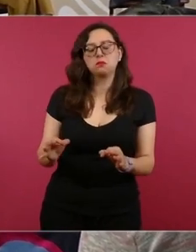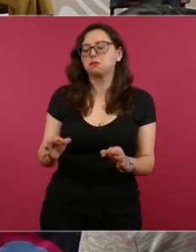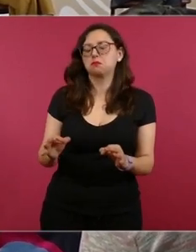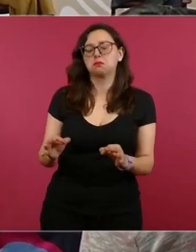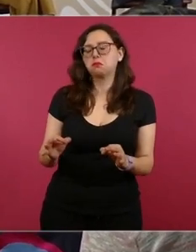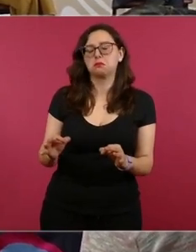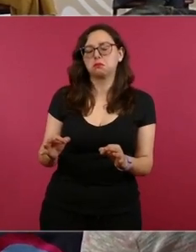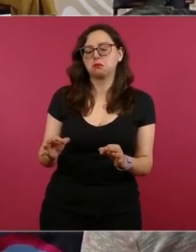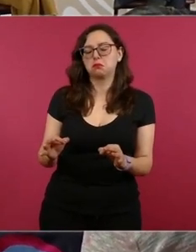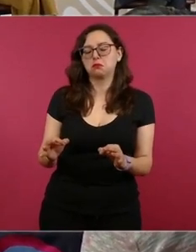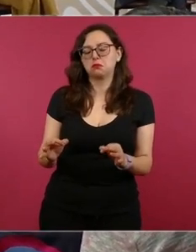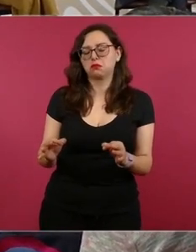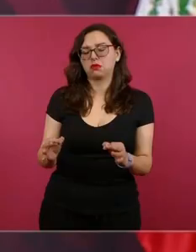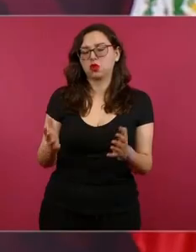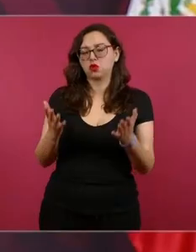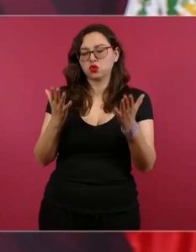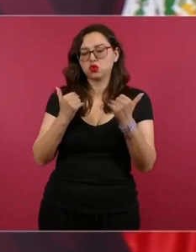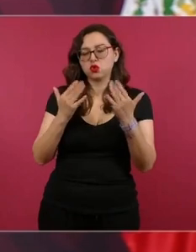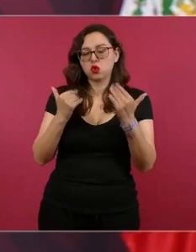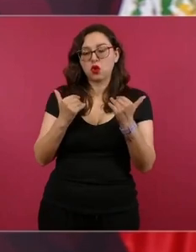dicen los